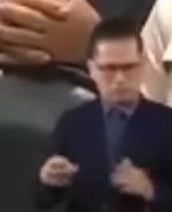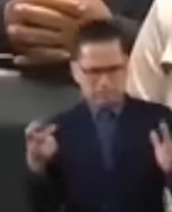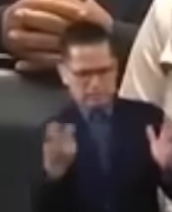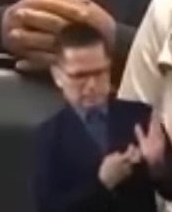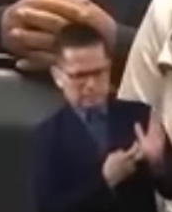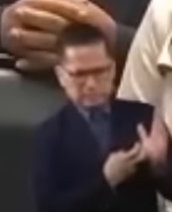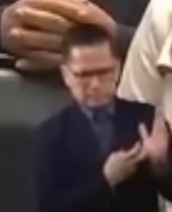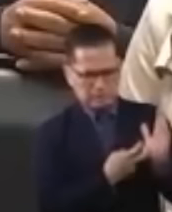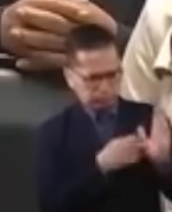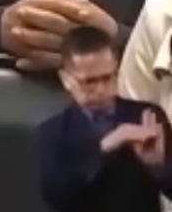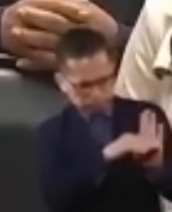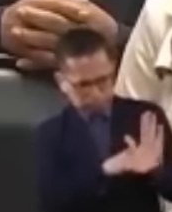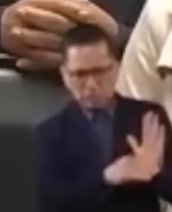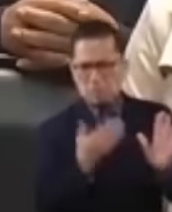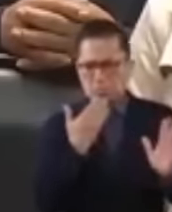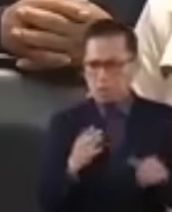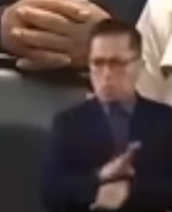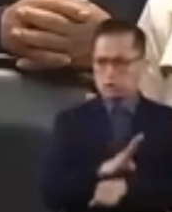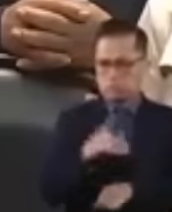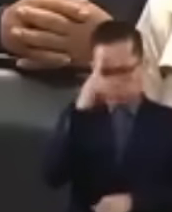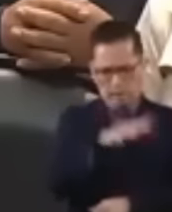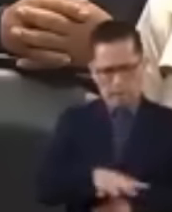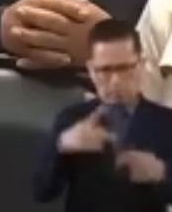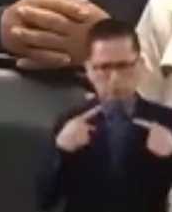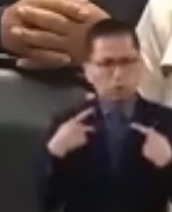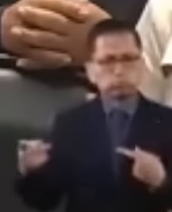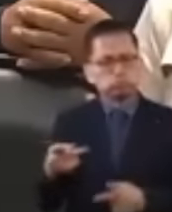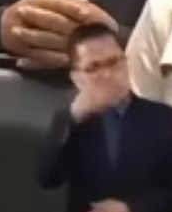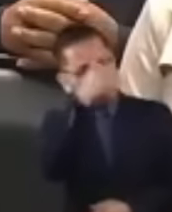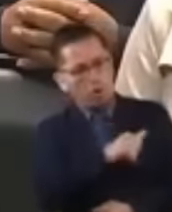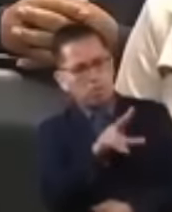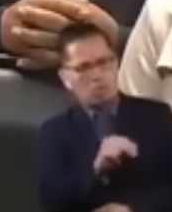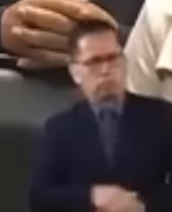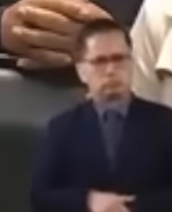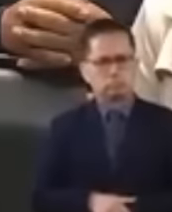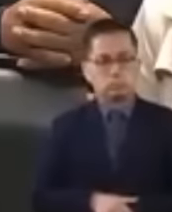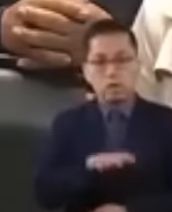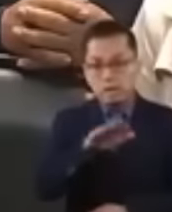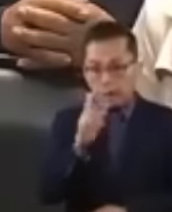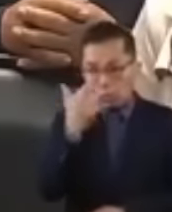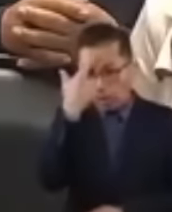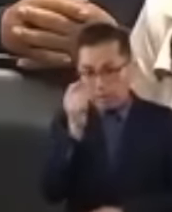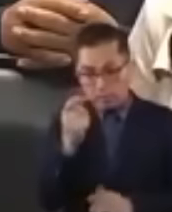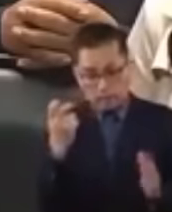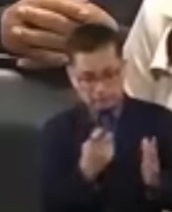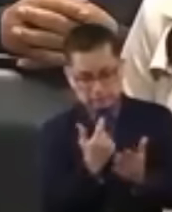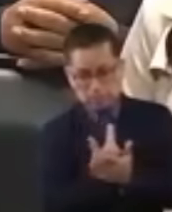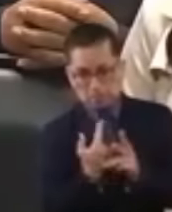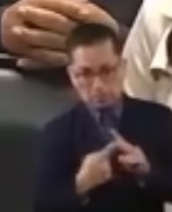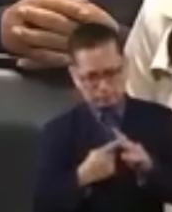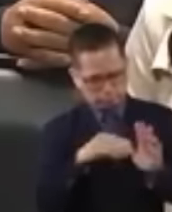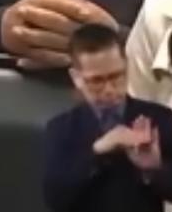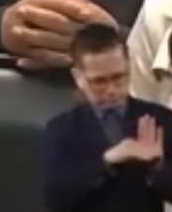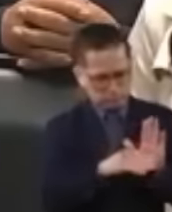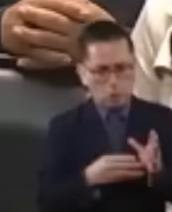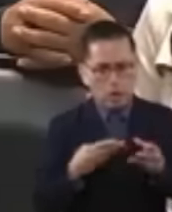el pueblo de México. Y hay que recordar que al votar en contra del presupuesto de egresos, están votando en contra de la